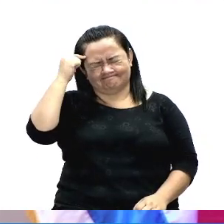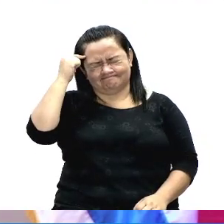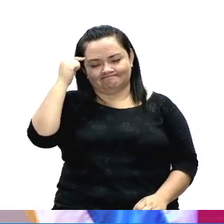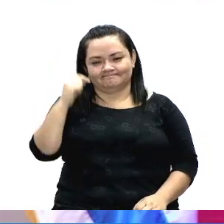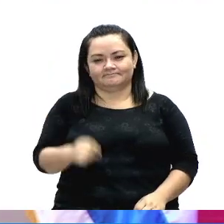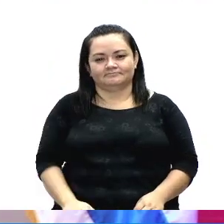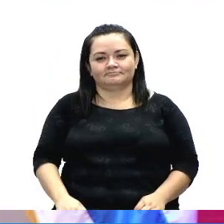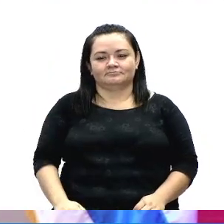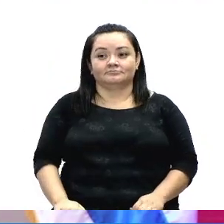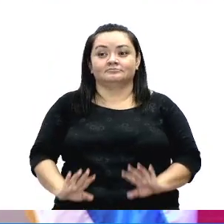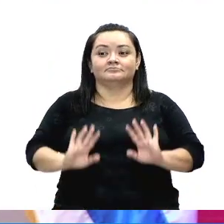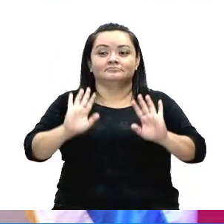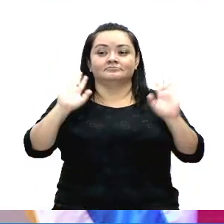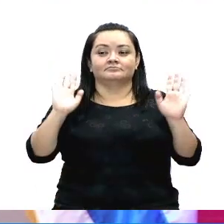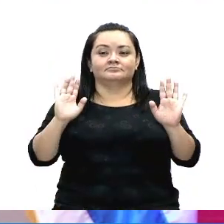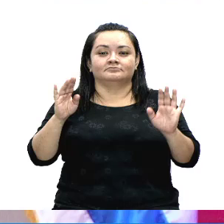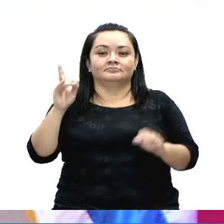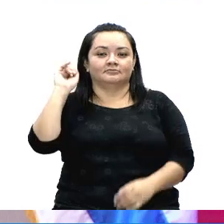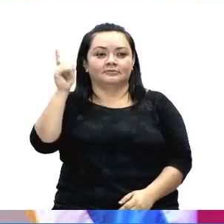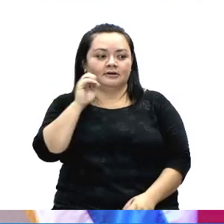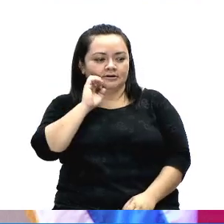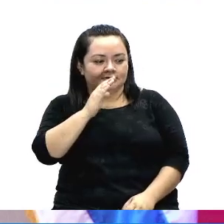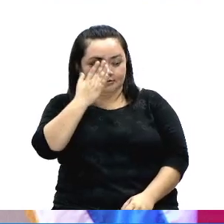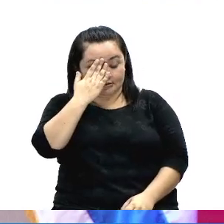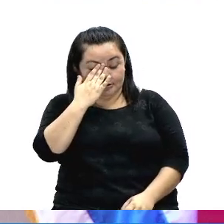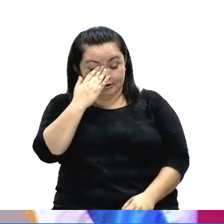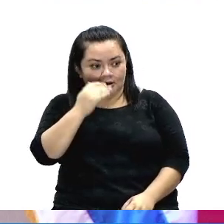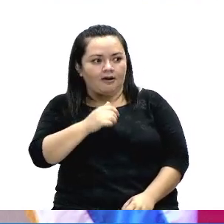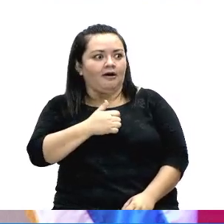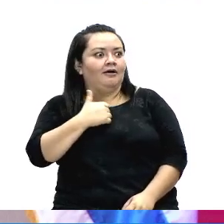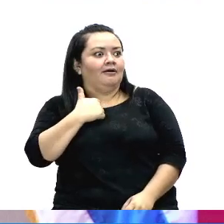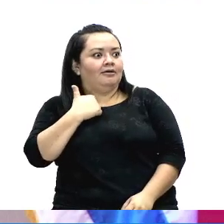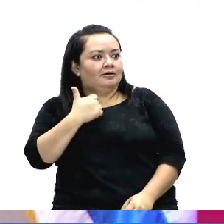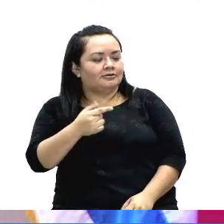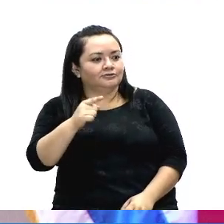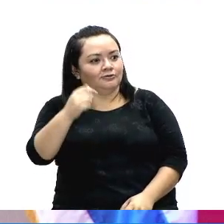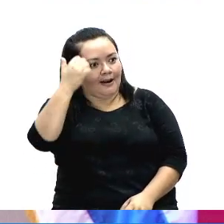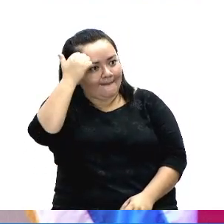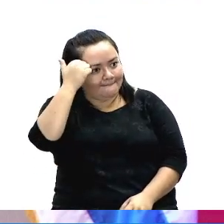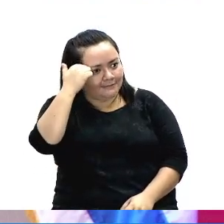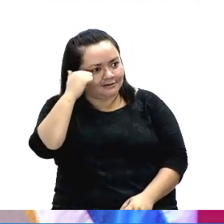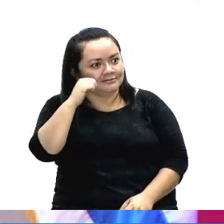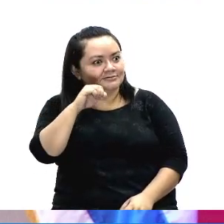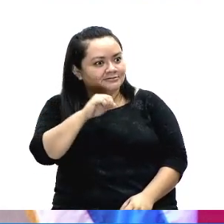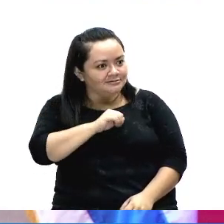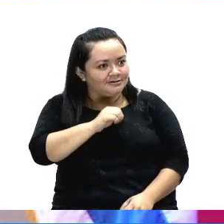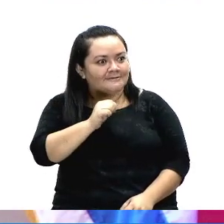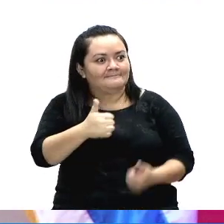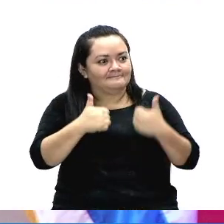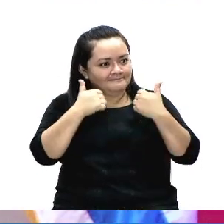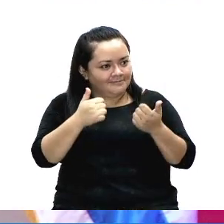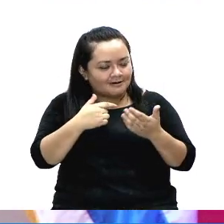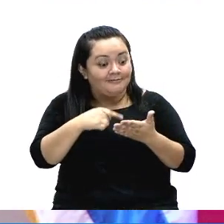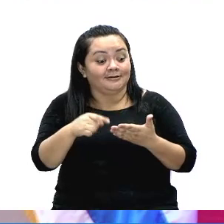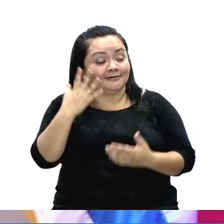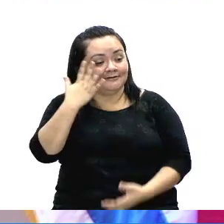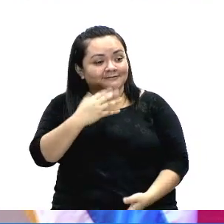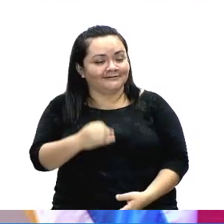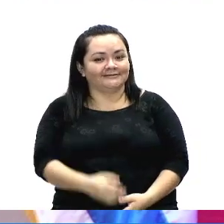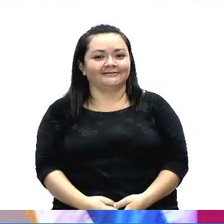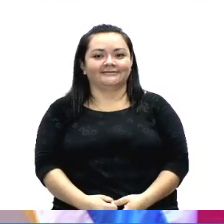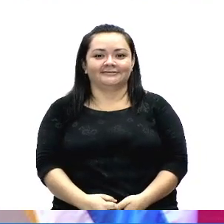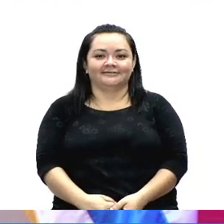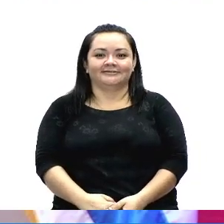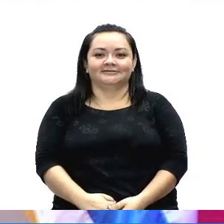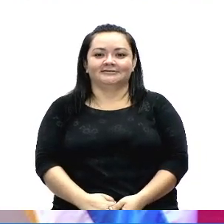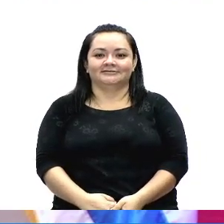pero que de repente viniera un profesor media bárbaro tú aprendiste griego desde chiquito verdad mira qué bonito